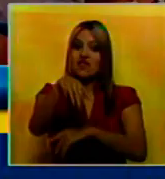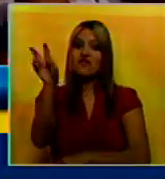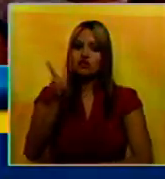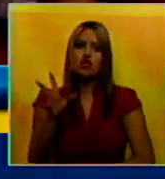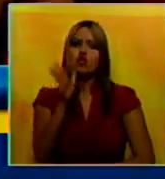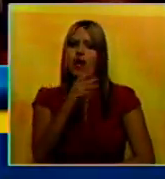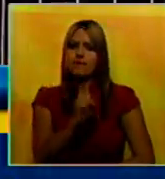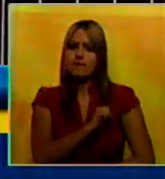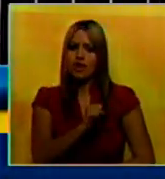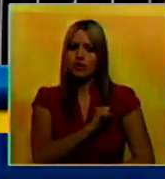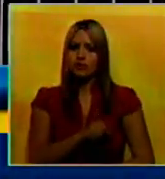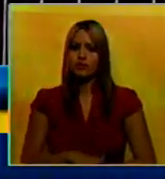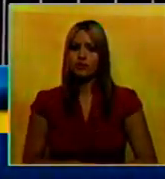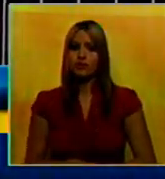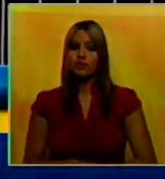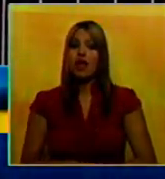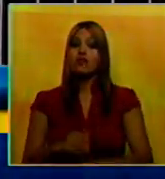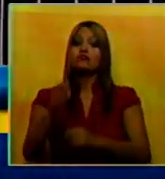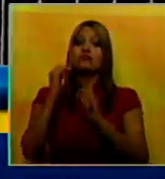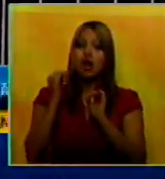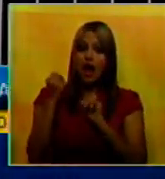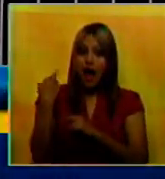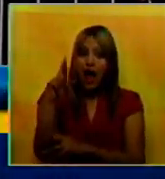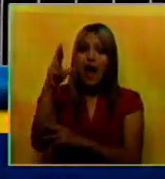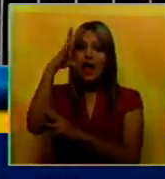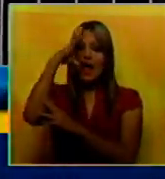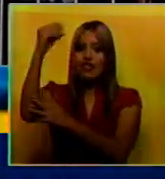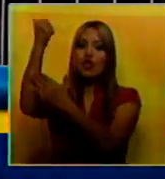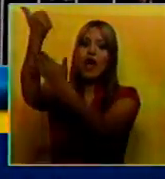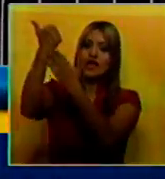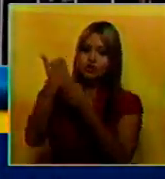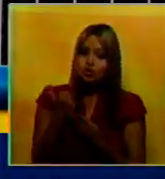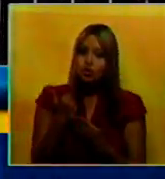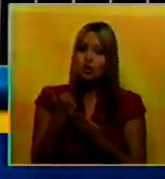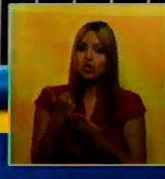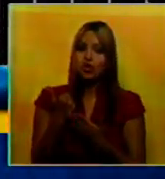sentir miedo. Con el favor del que está allá arriba,